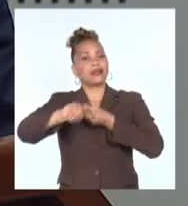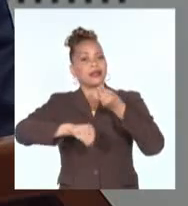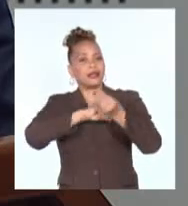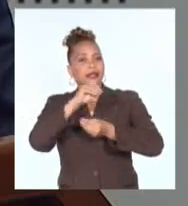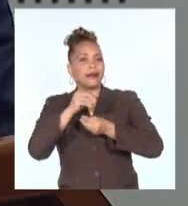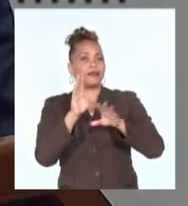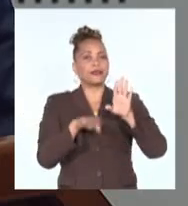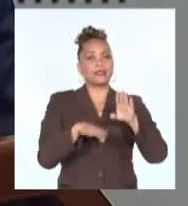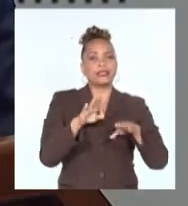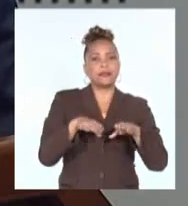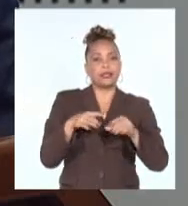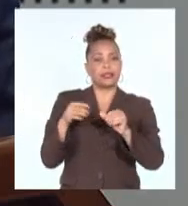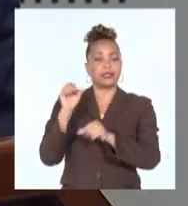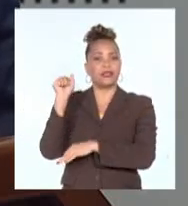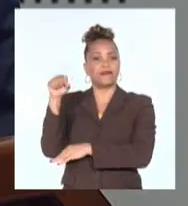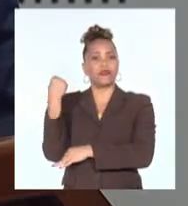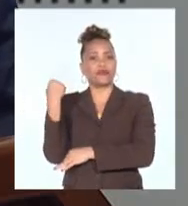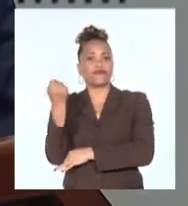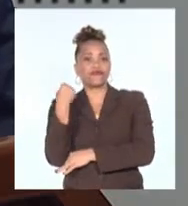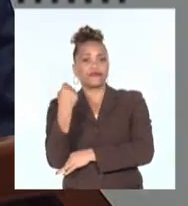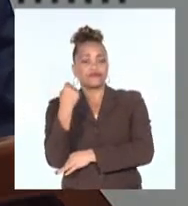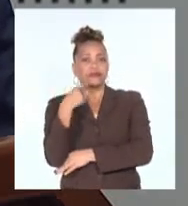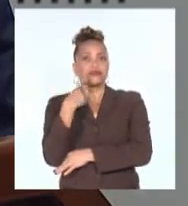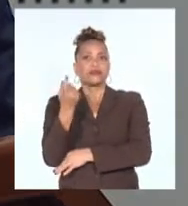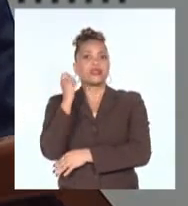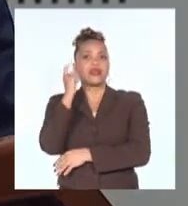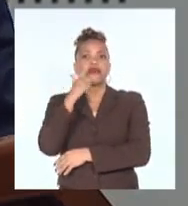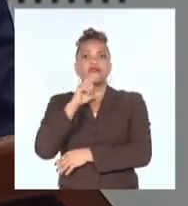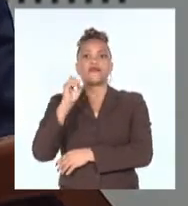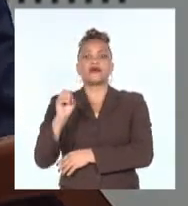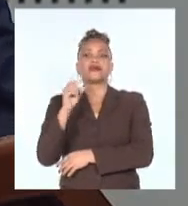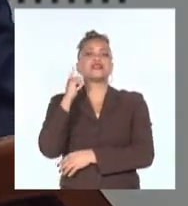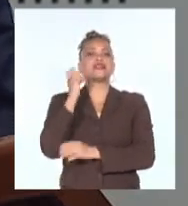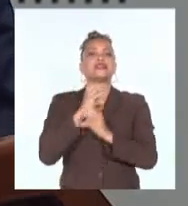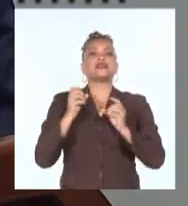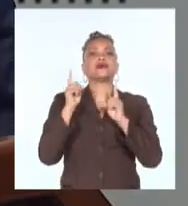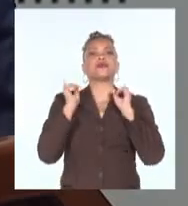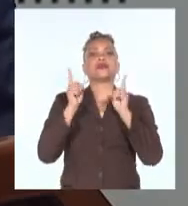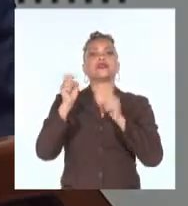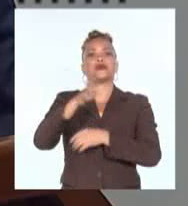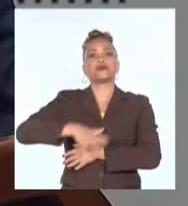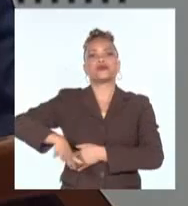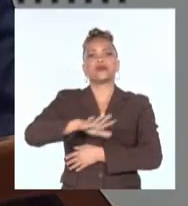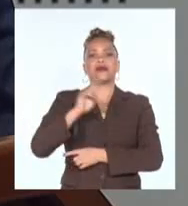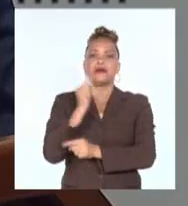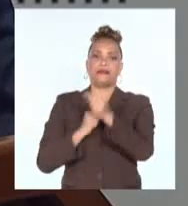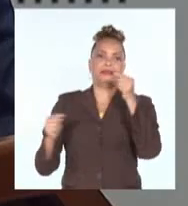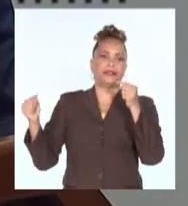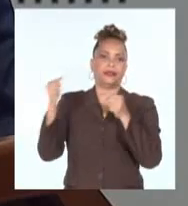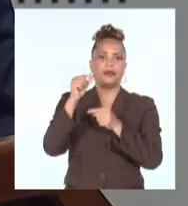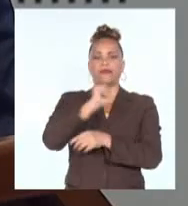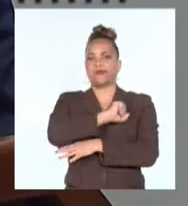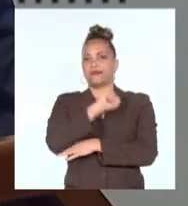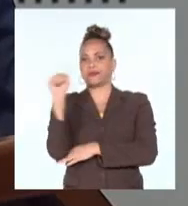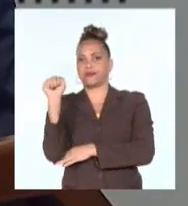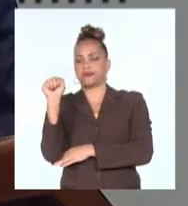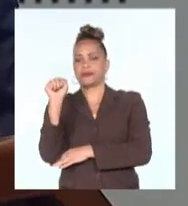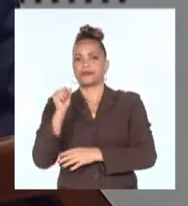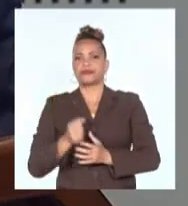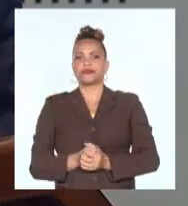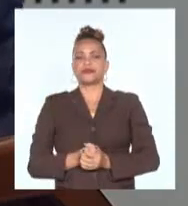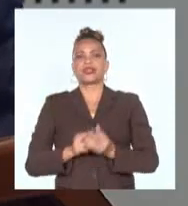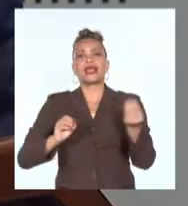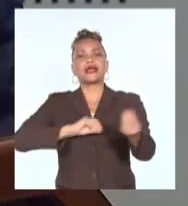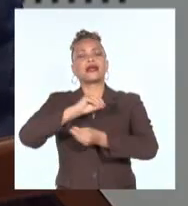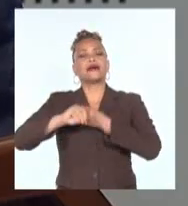el fortalecimiento de la interfaz ciencia-política-sociedad son fundamentales para este éxito. La adopción de